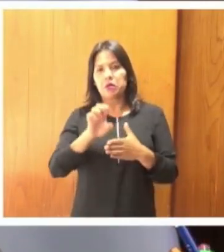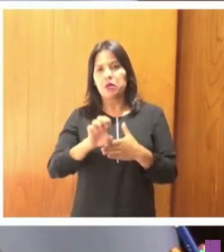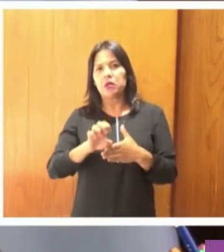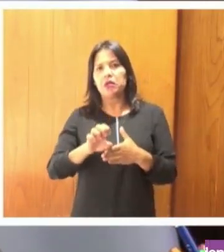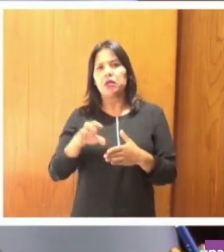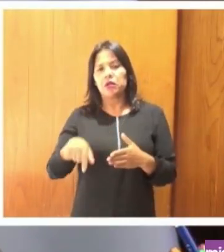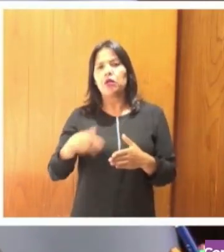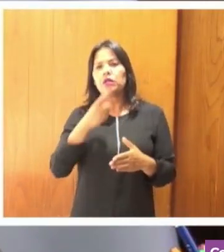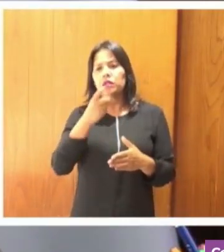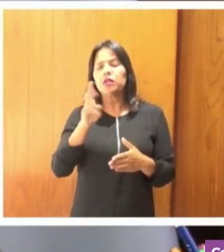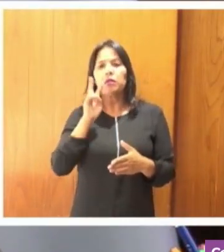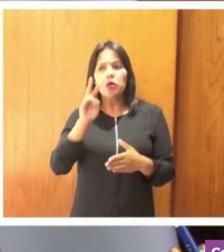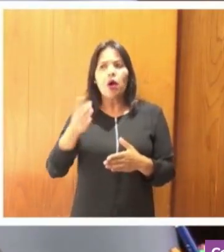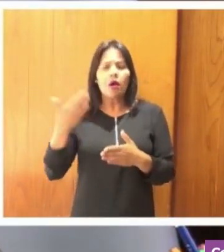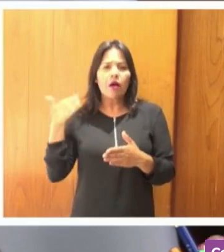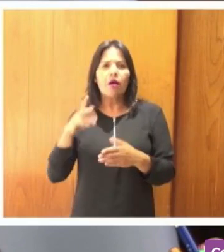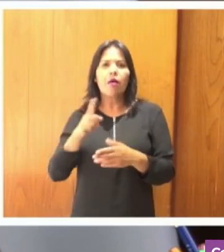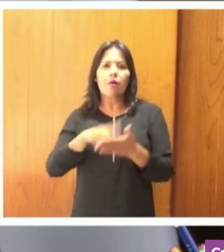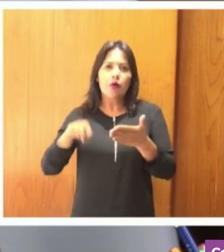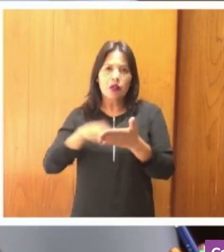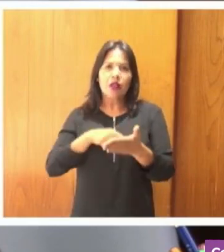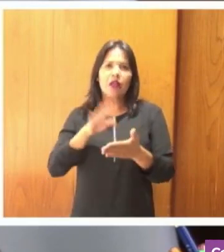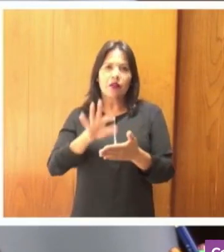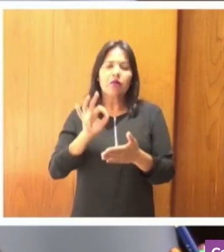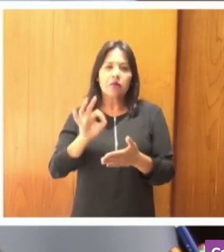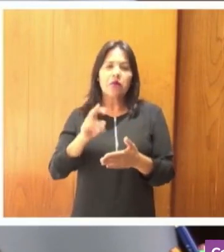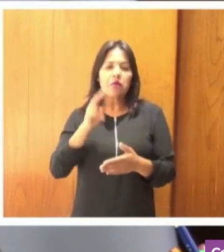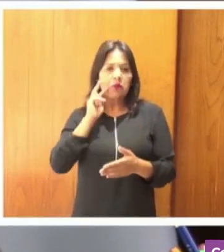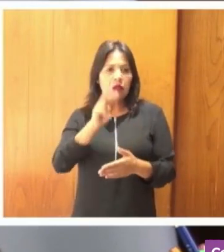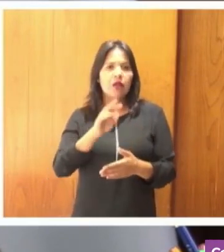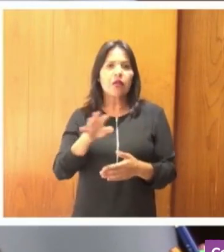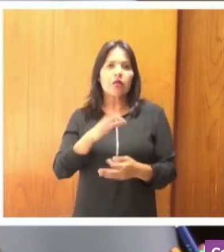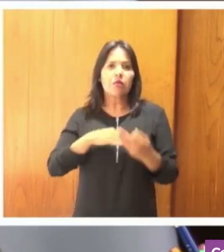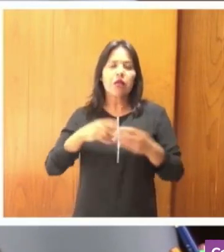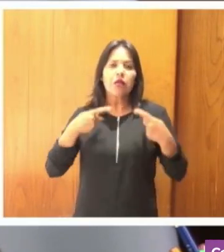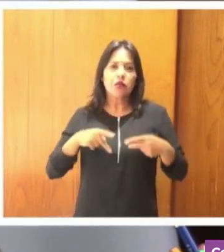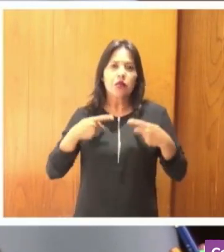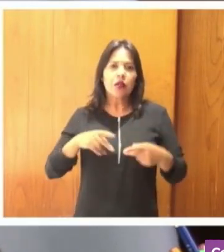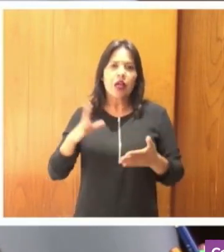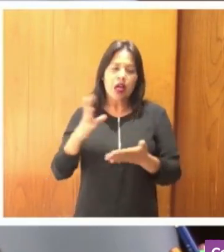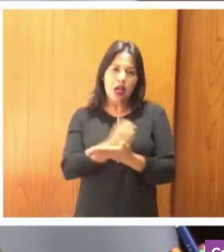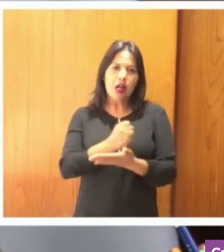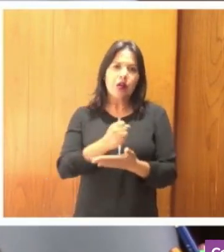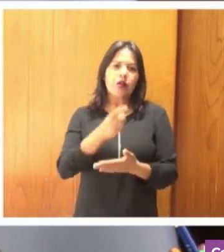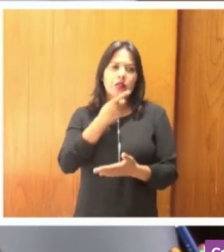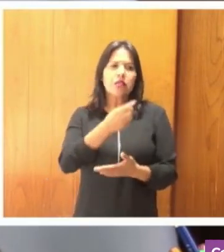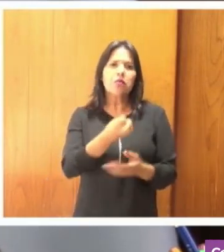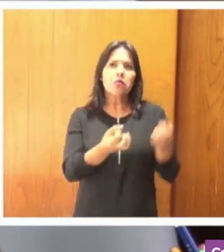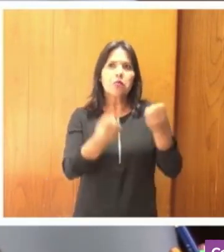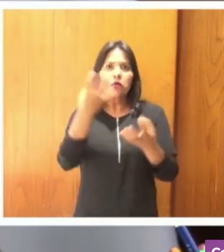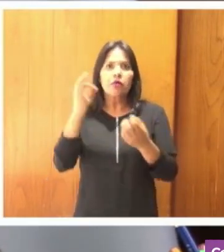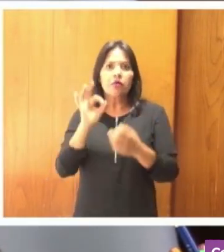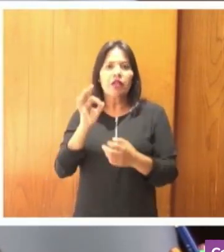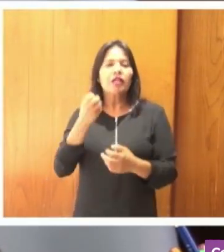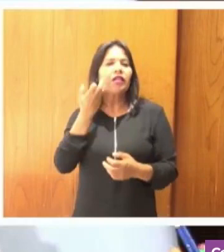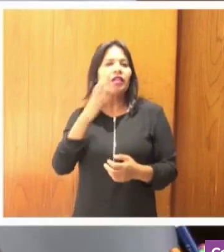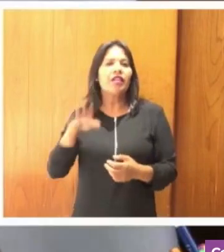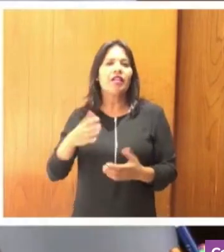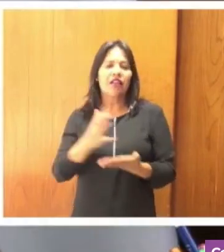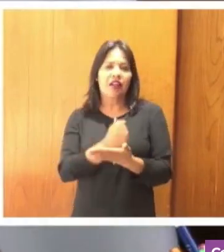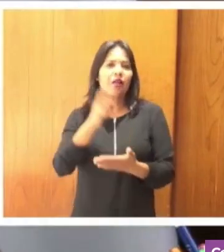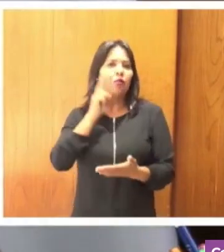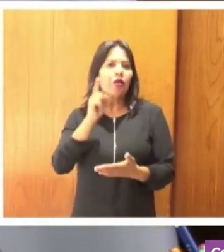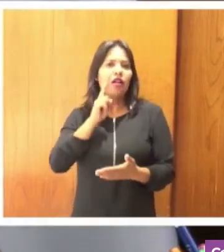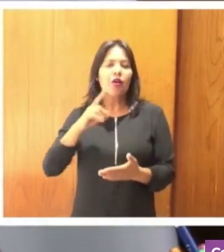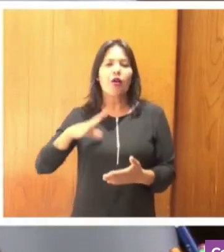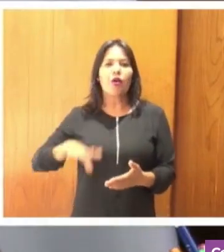el proceso electoral, está claro lo que ha dicho la ciudadanía mayoritariamente en favor, además con orgullo de una primera mujer que